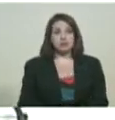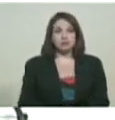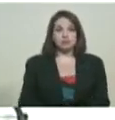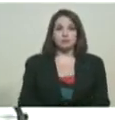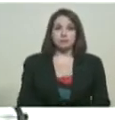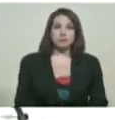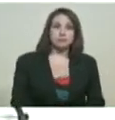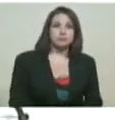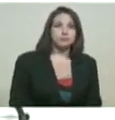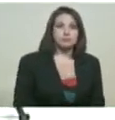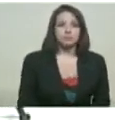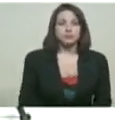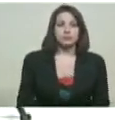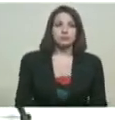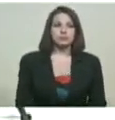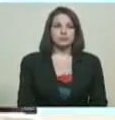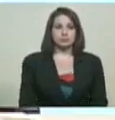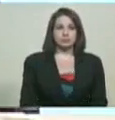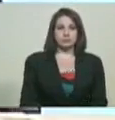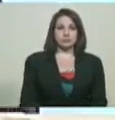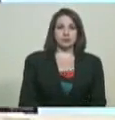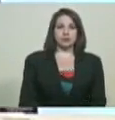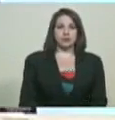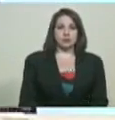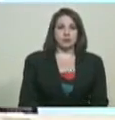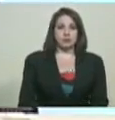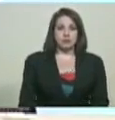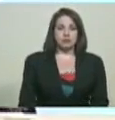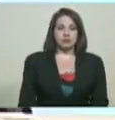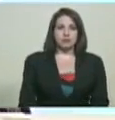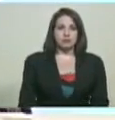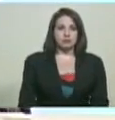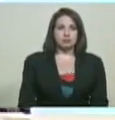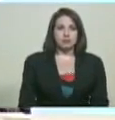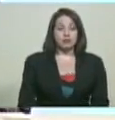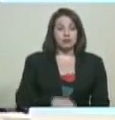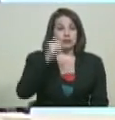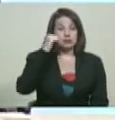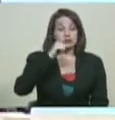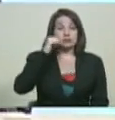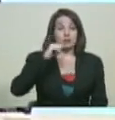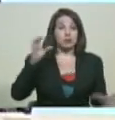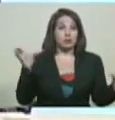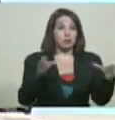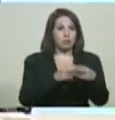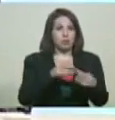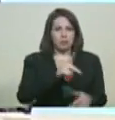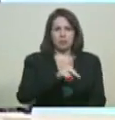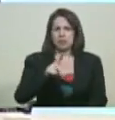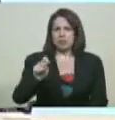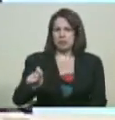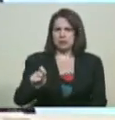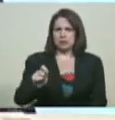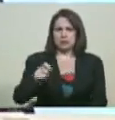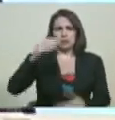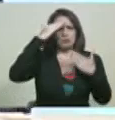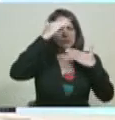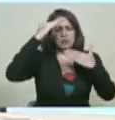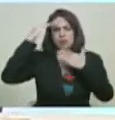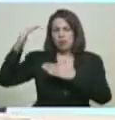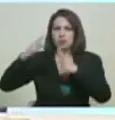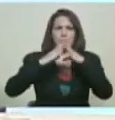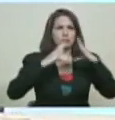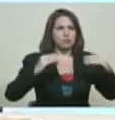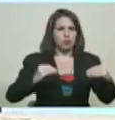correcto el viernes pasado tuvimos la reunión con el gran polo patriótico un saludo a todos los partidos hermanos